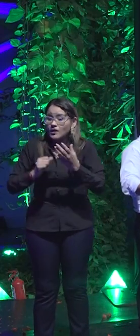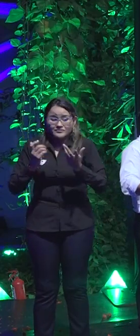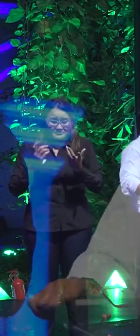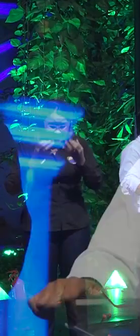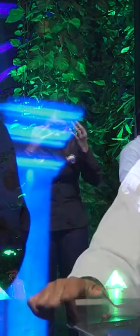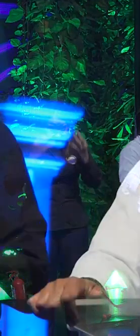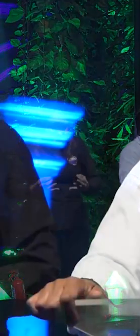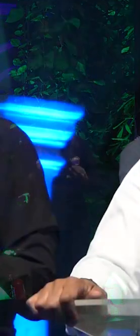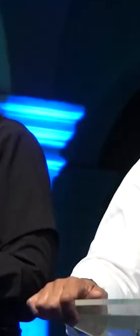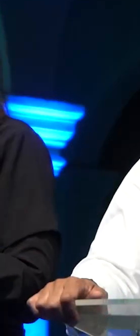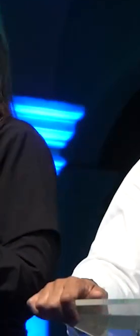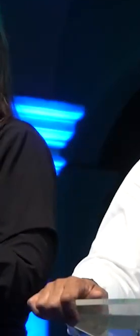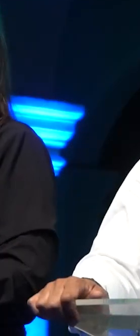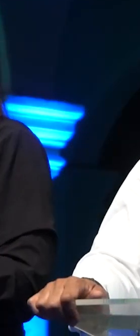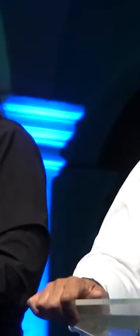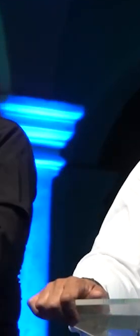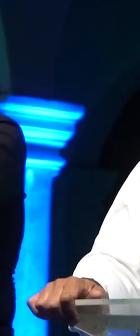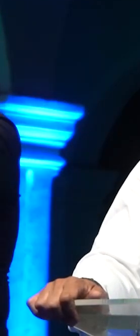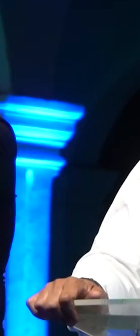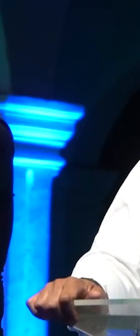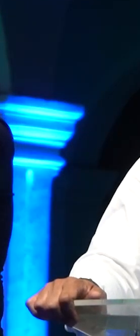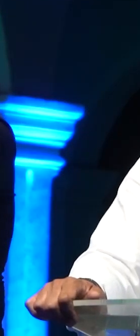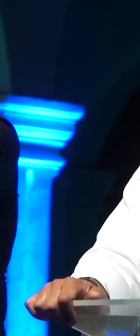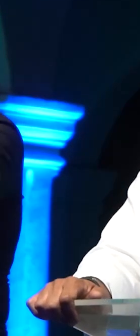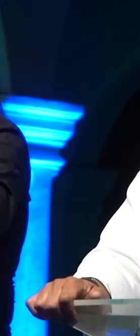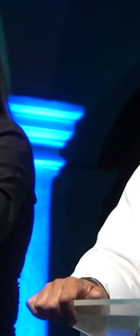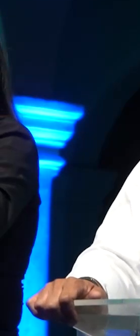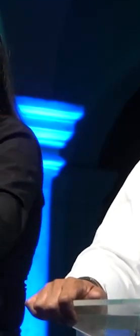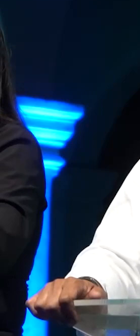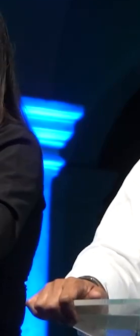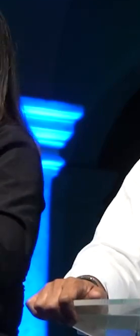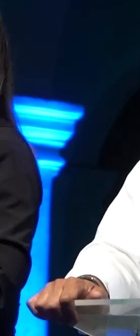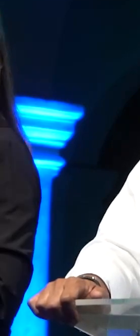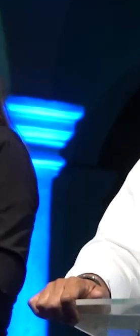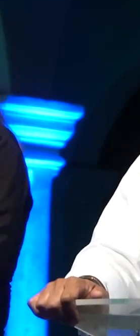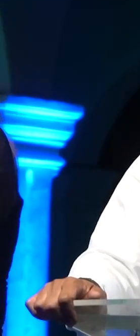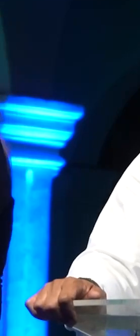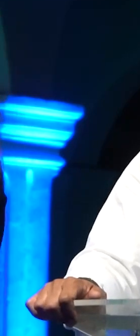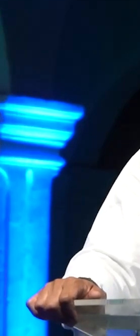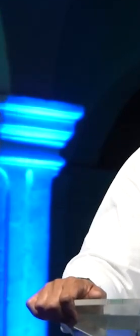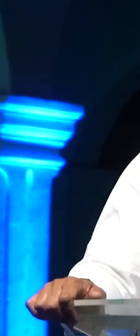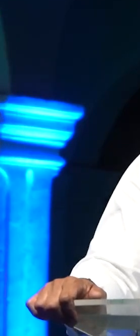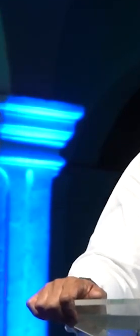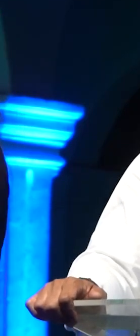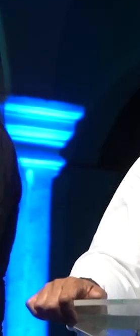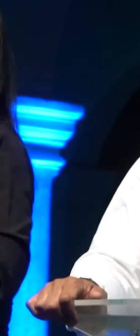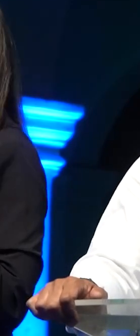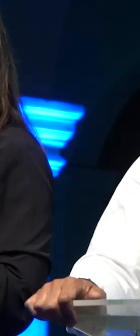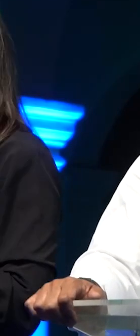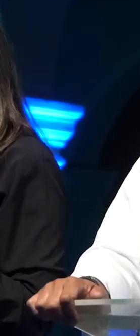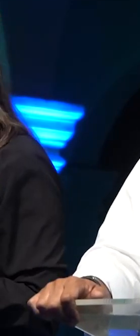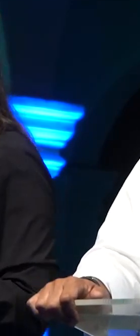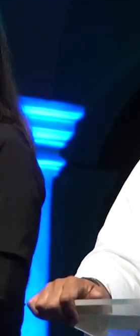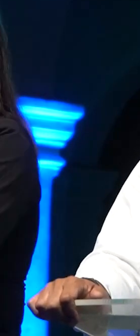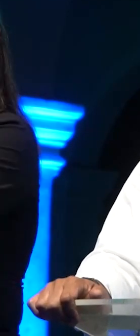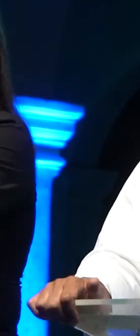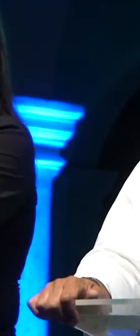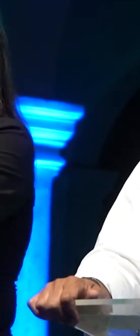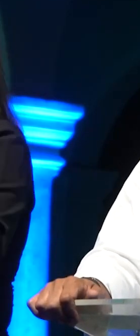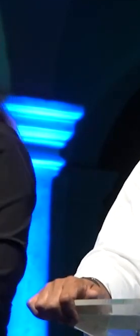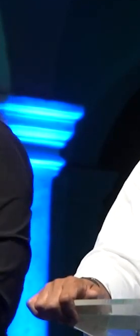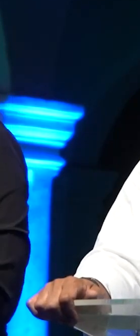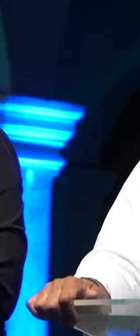que ni Keynes tuvo nunca un promedio de 4.50 en 10 semestres. Creo que un matemático como Newton o Leibniz no tuvo 4.50 de